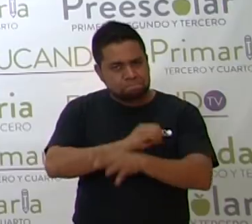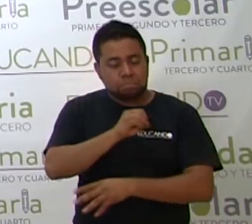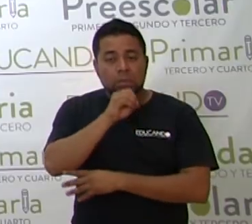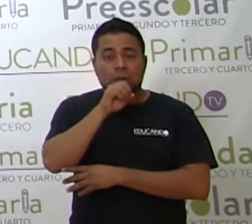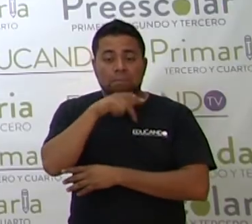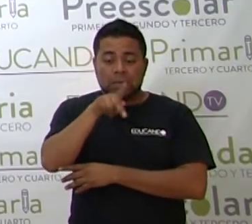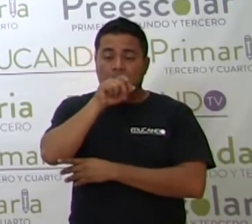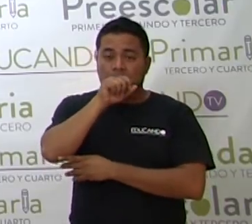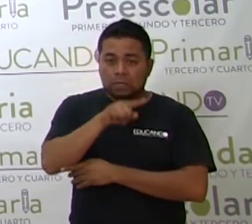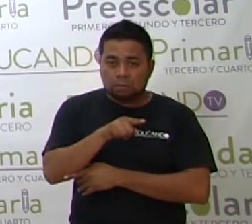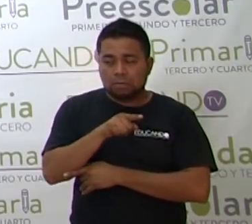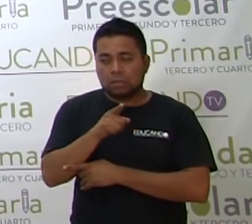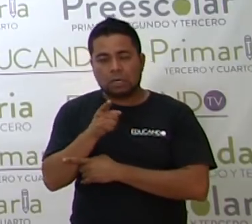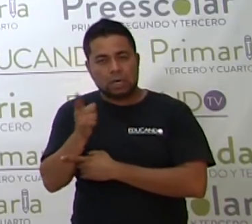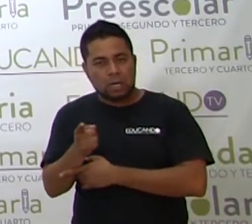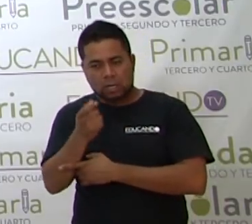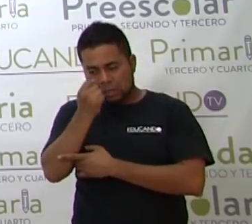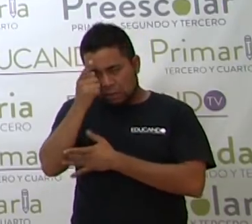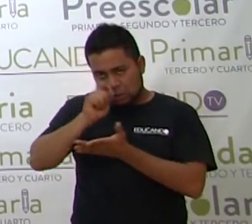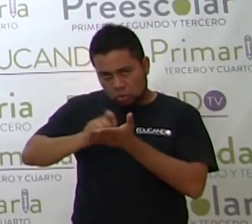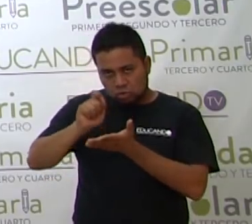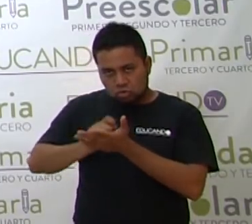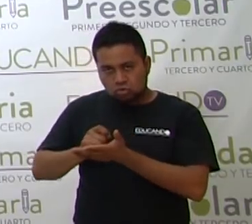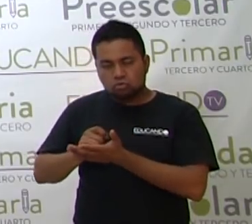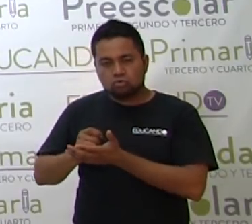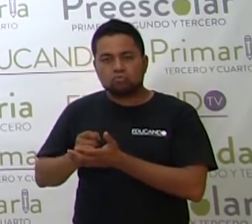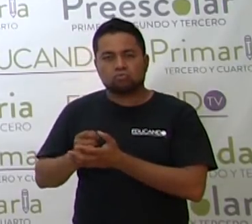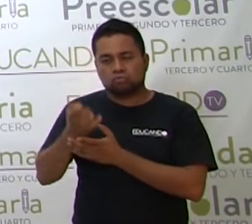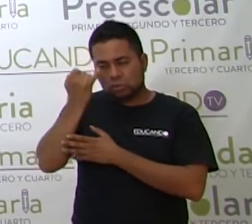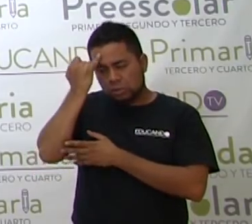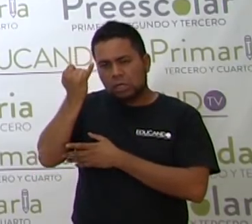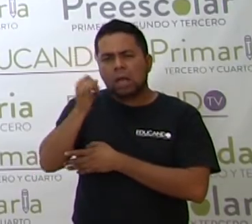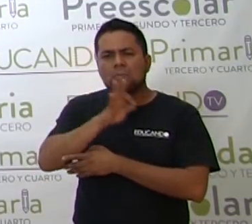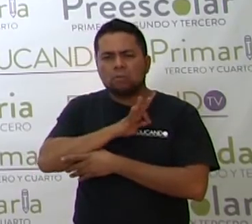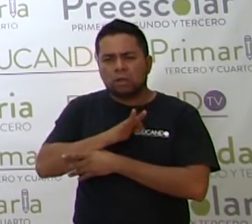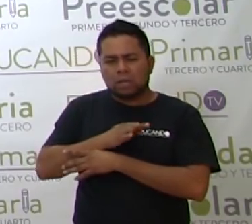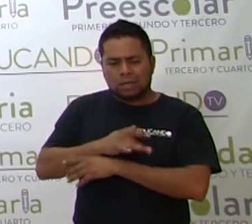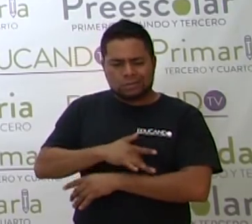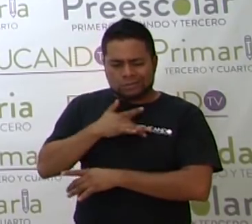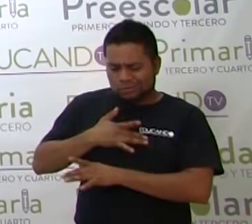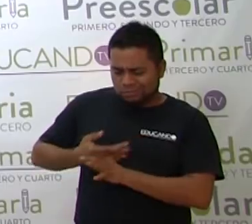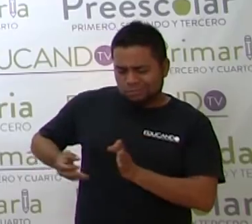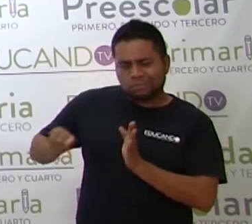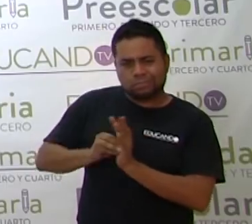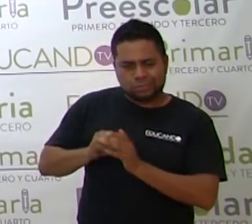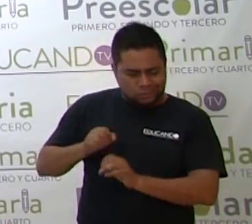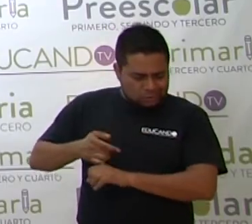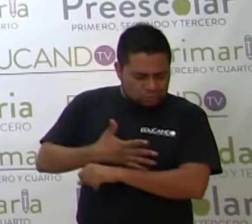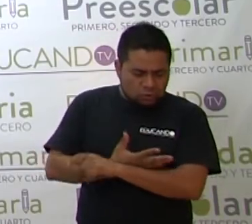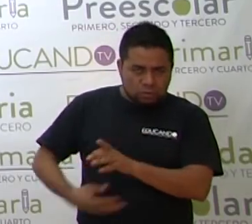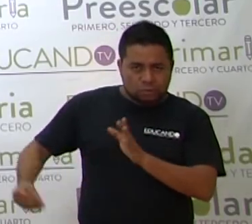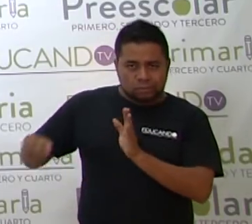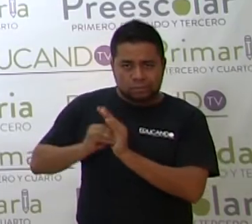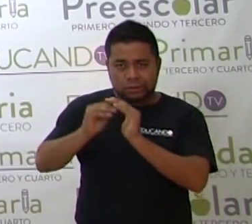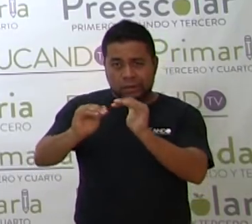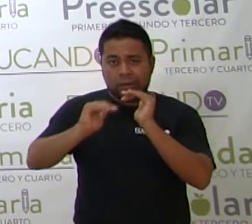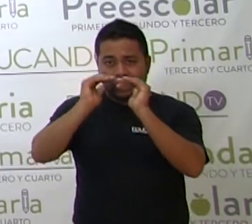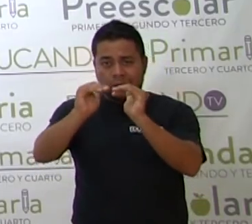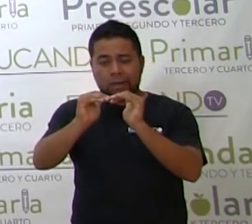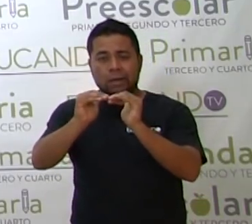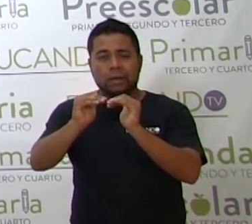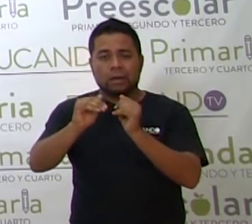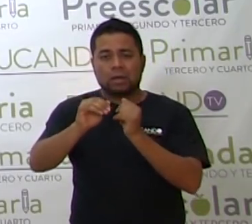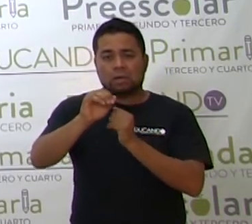realizar o utilizar sentimientos y emociones, lo que en la objetiva no puede utilizar.